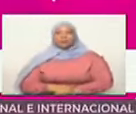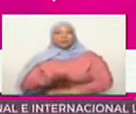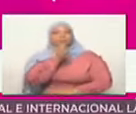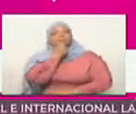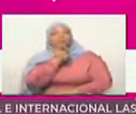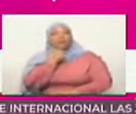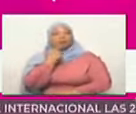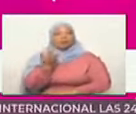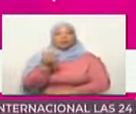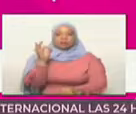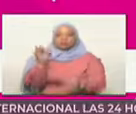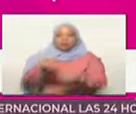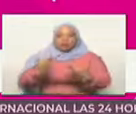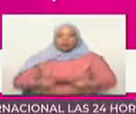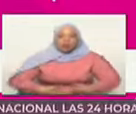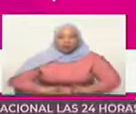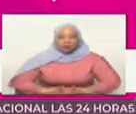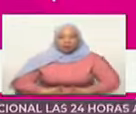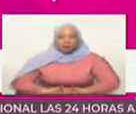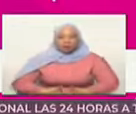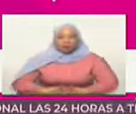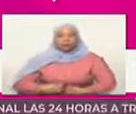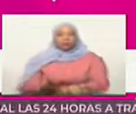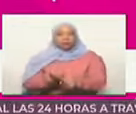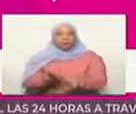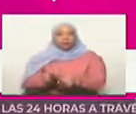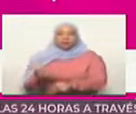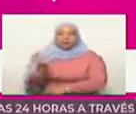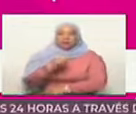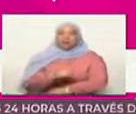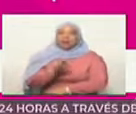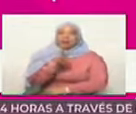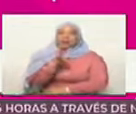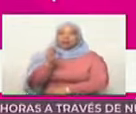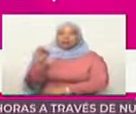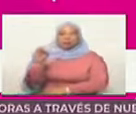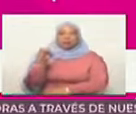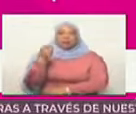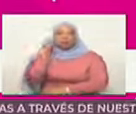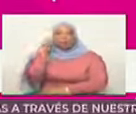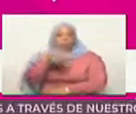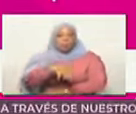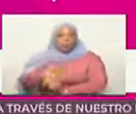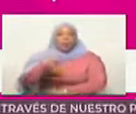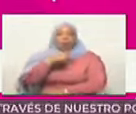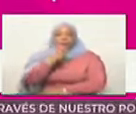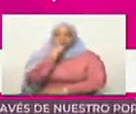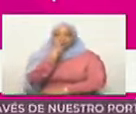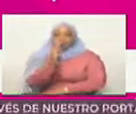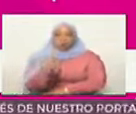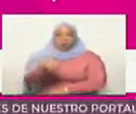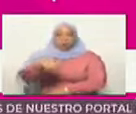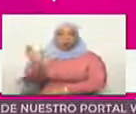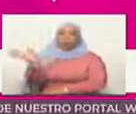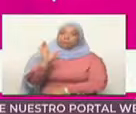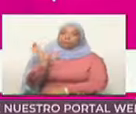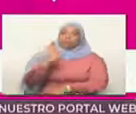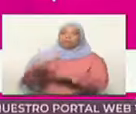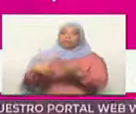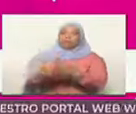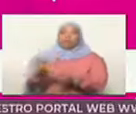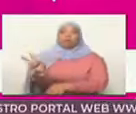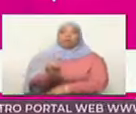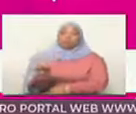admirable, exigente, donde recorrimos más de 300 pueblos y ciudades del país. Más